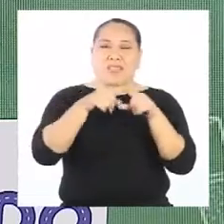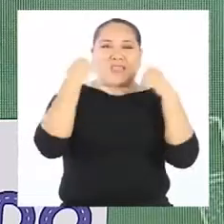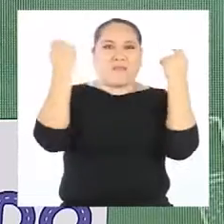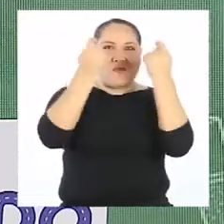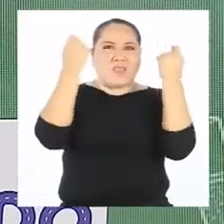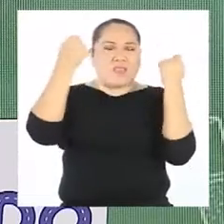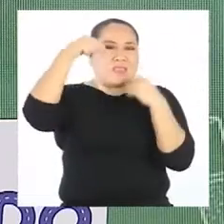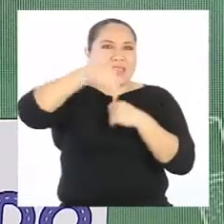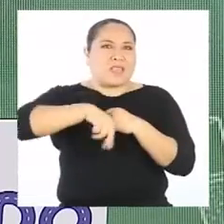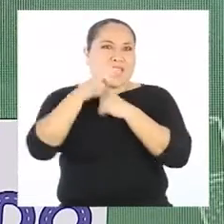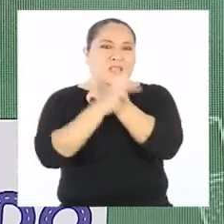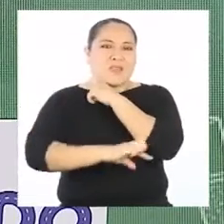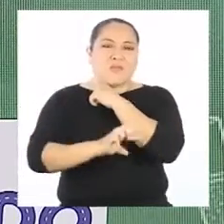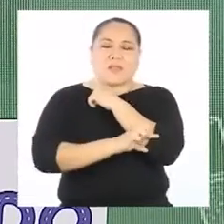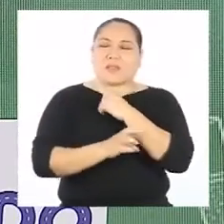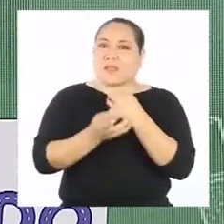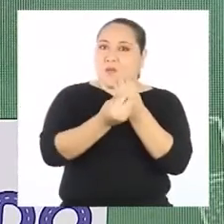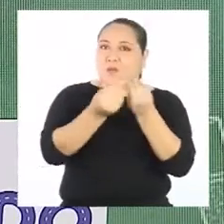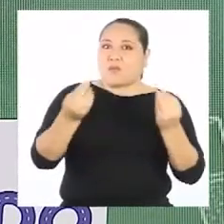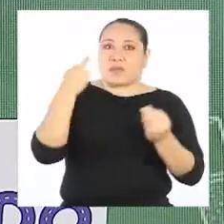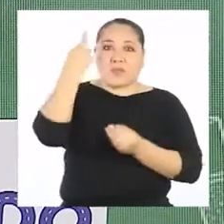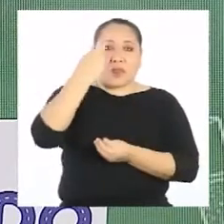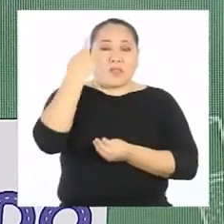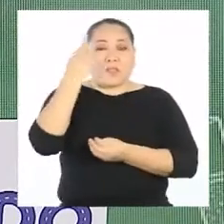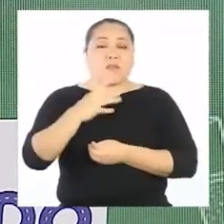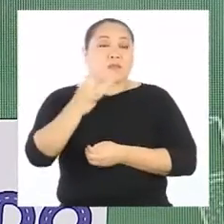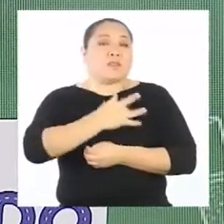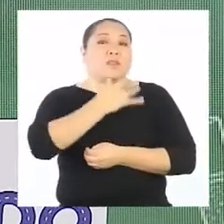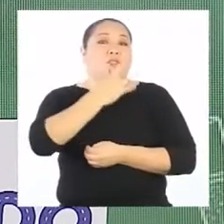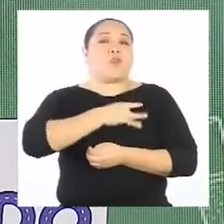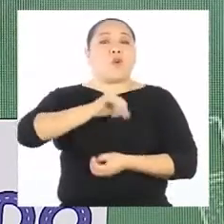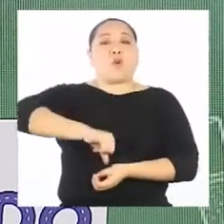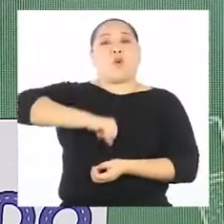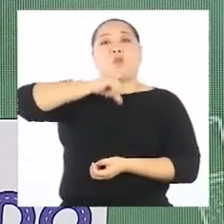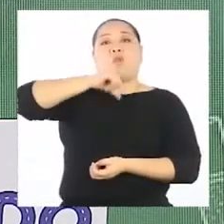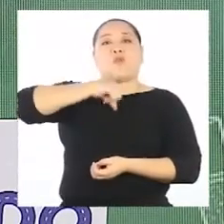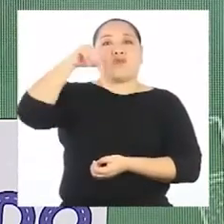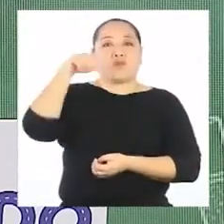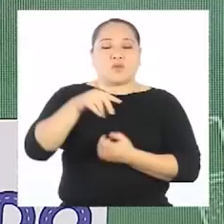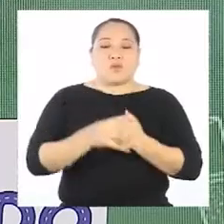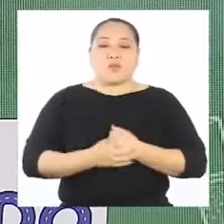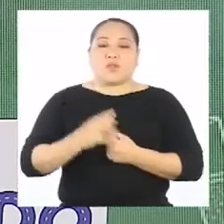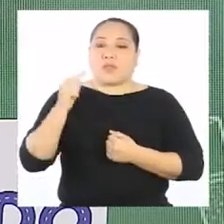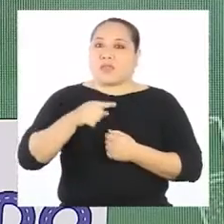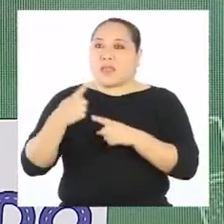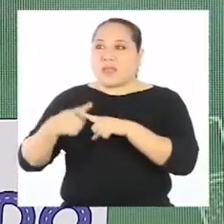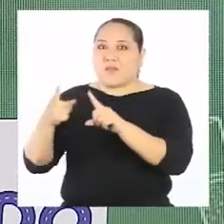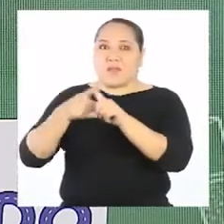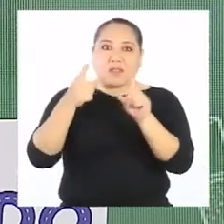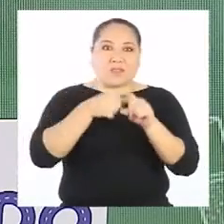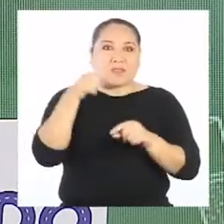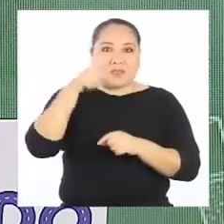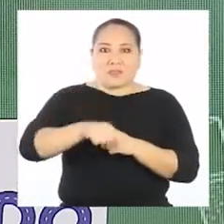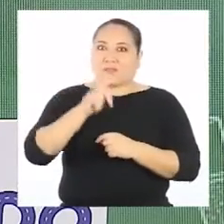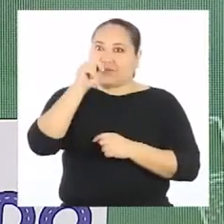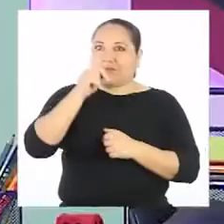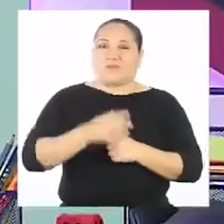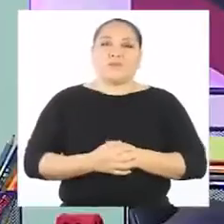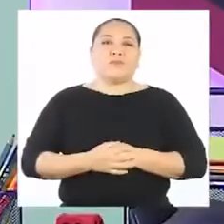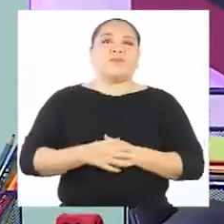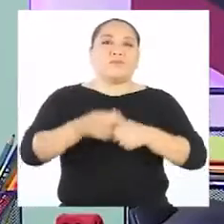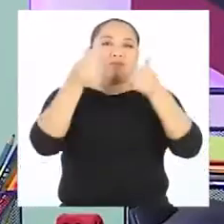de fiestas y celebraciones tenemos en nuestro país? Hay muchas razones para sentirnos orgullosos y nuestra diversidad es una de